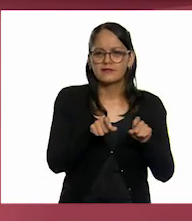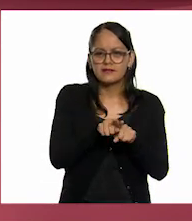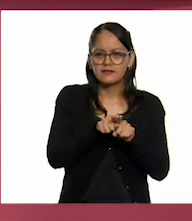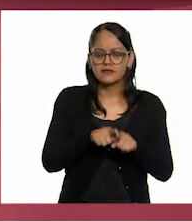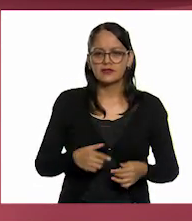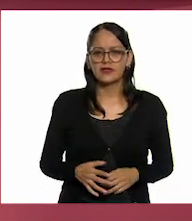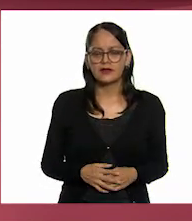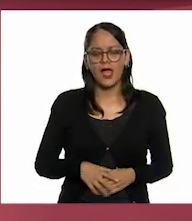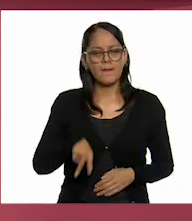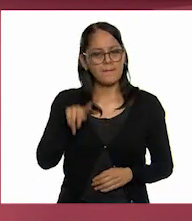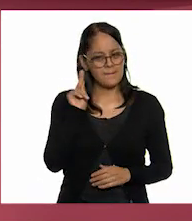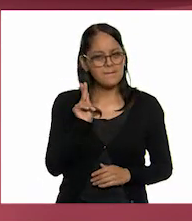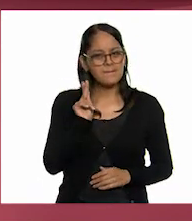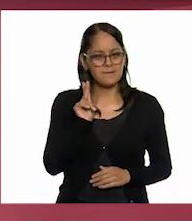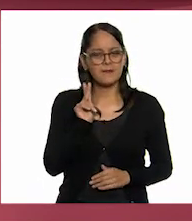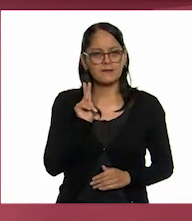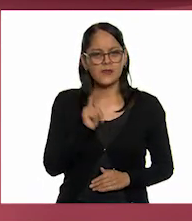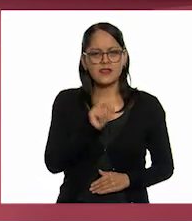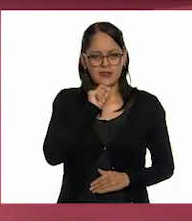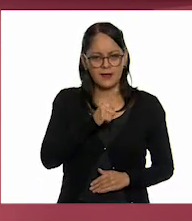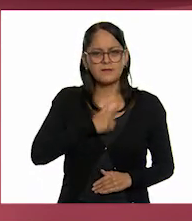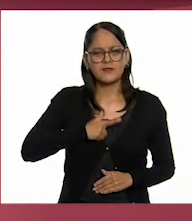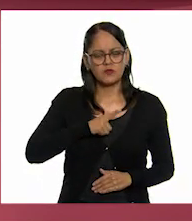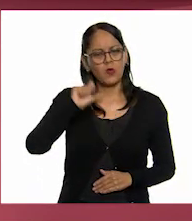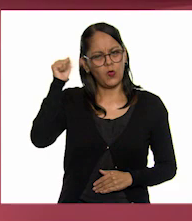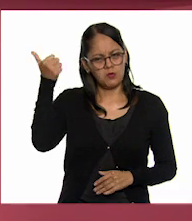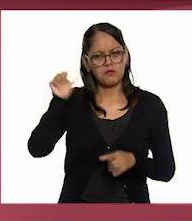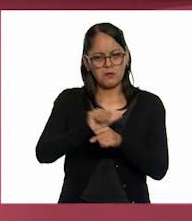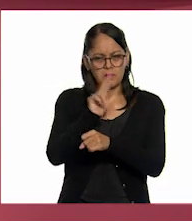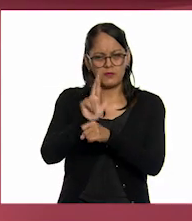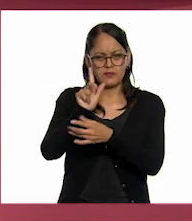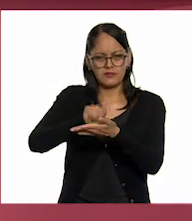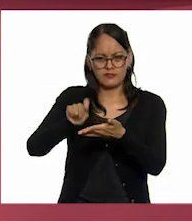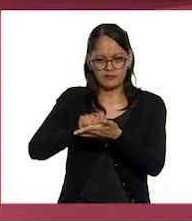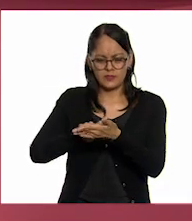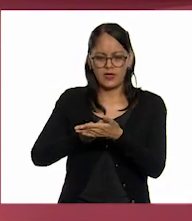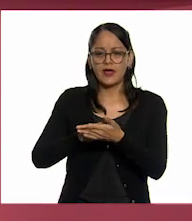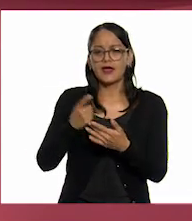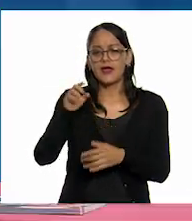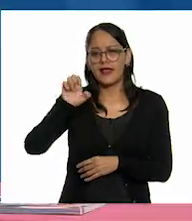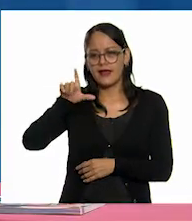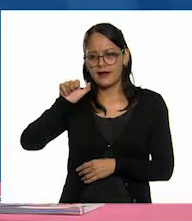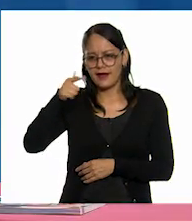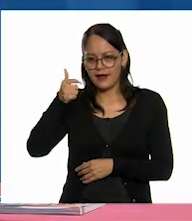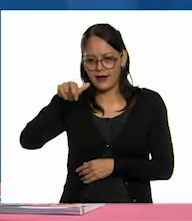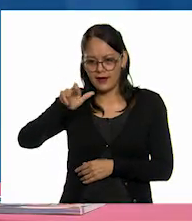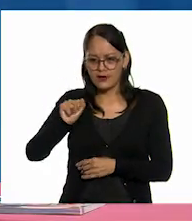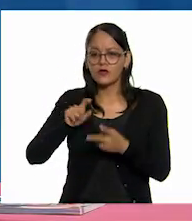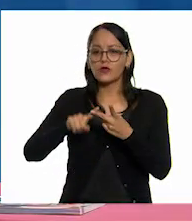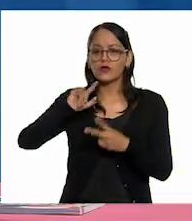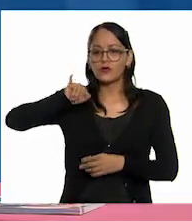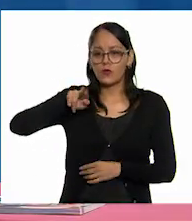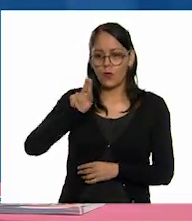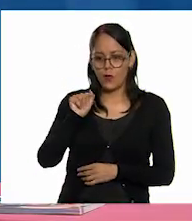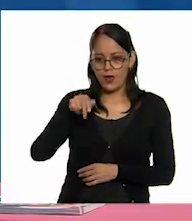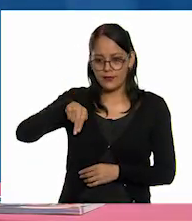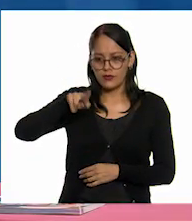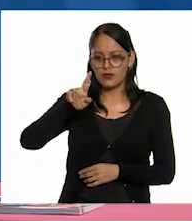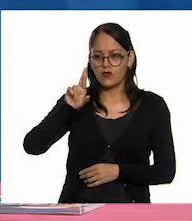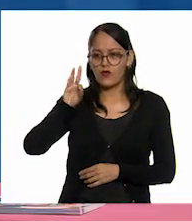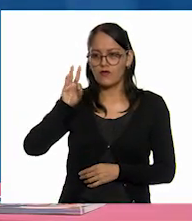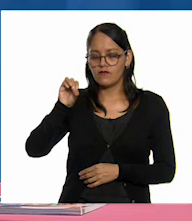¿verdad? Pero pues también me gustan otros como Elena Garo, Juan Rulfo o